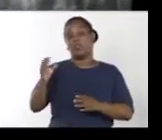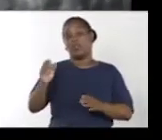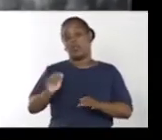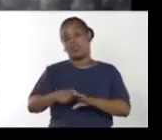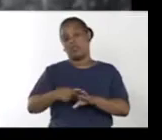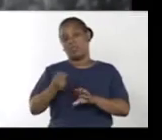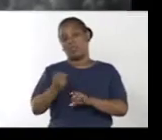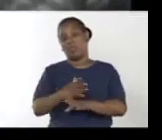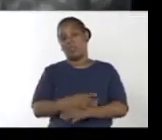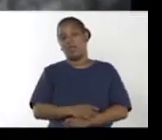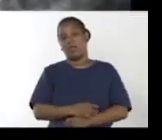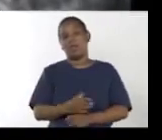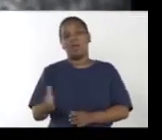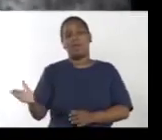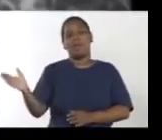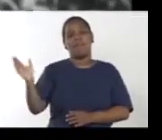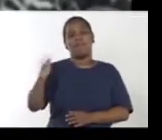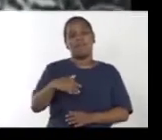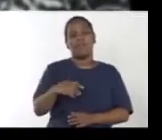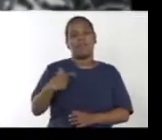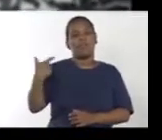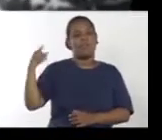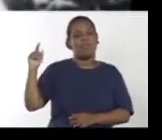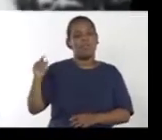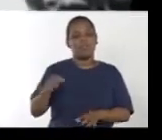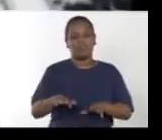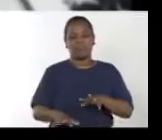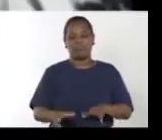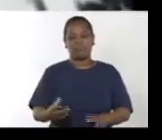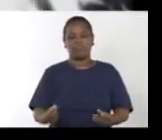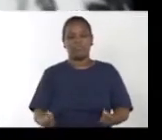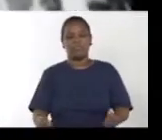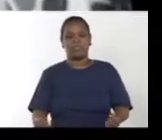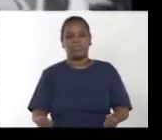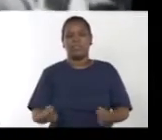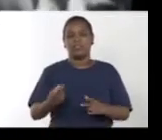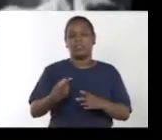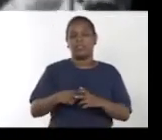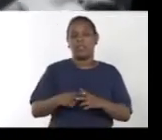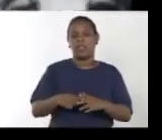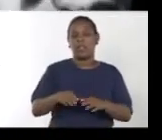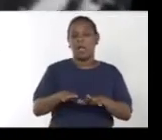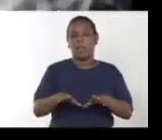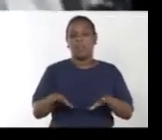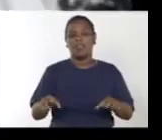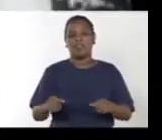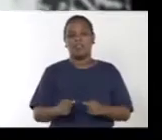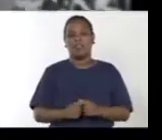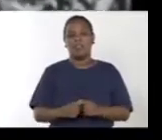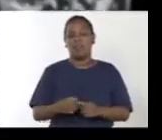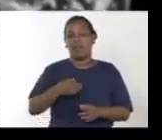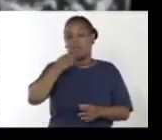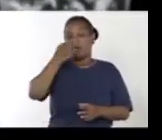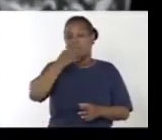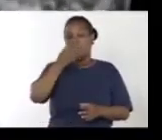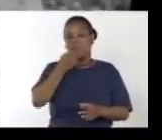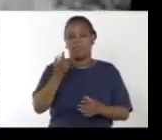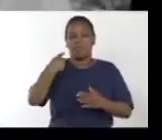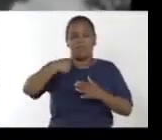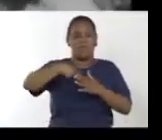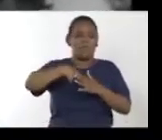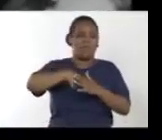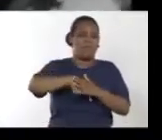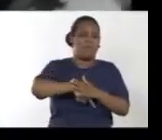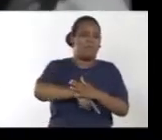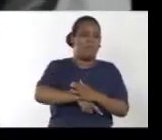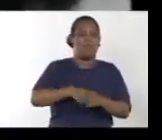Elegía de los zapaticos blancos. Vengo de allá de la ciénaga del redimido pantano. Traigo un manojo de